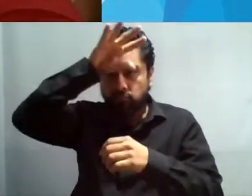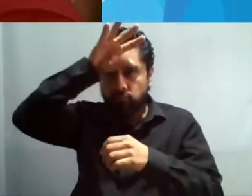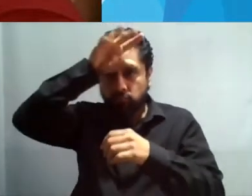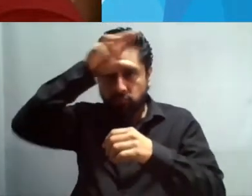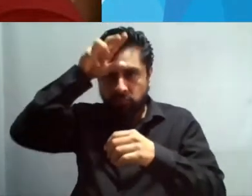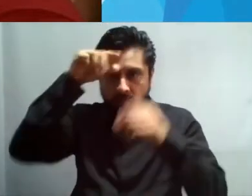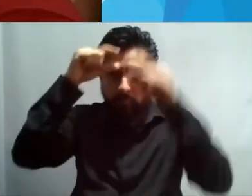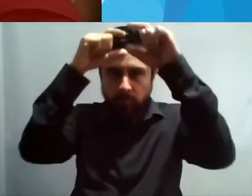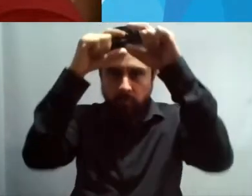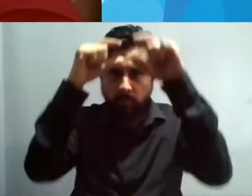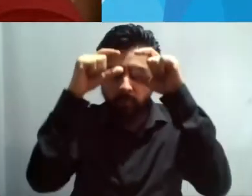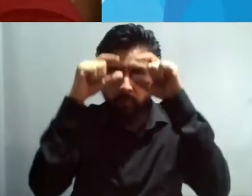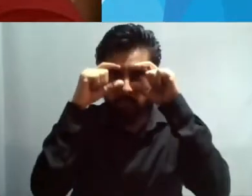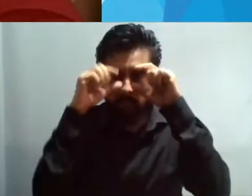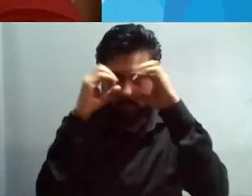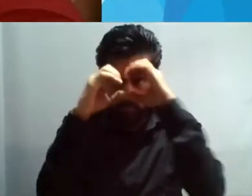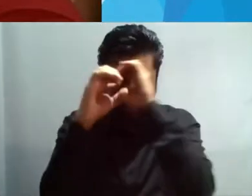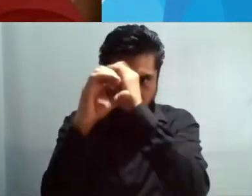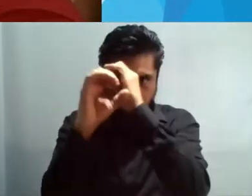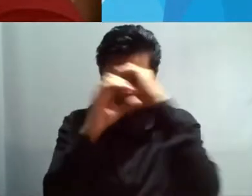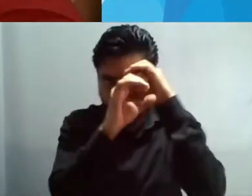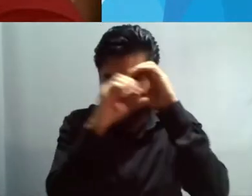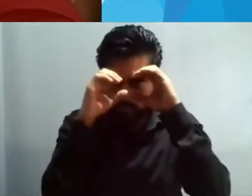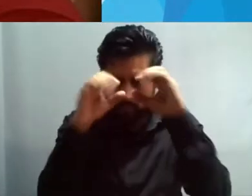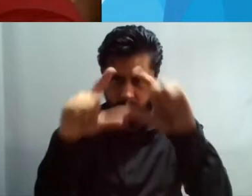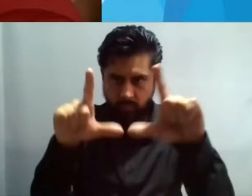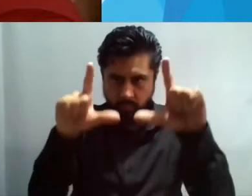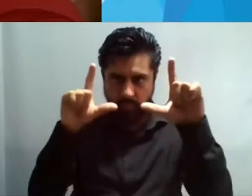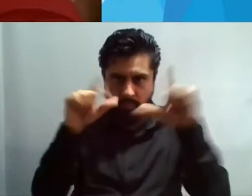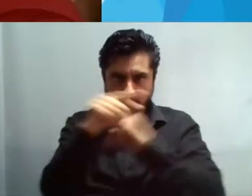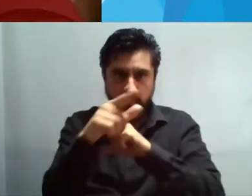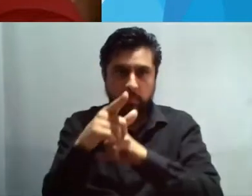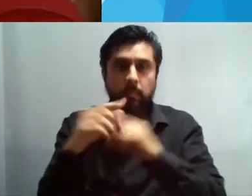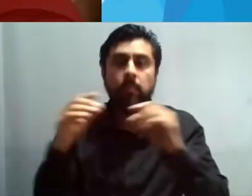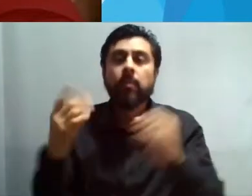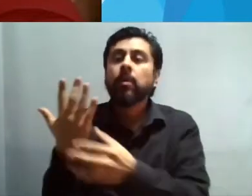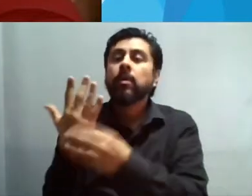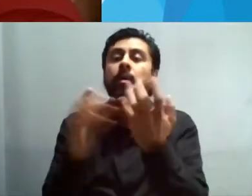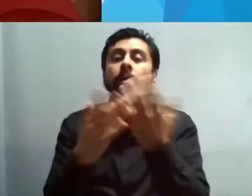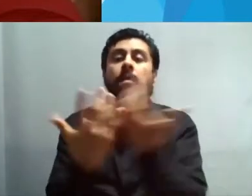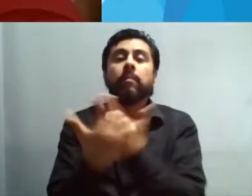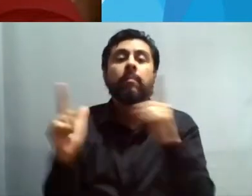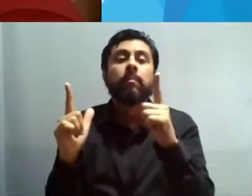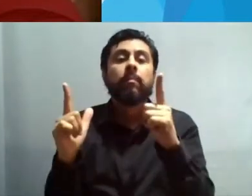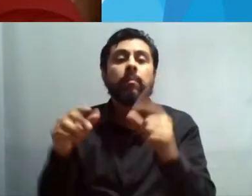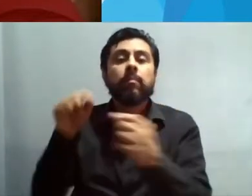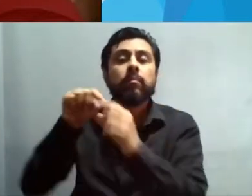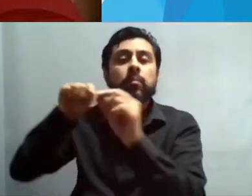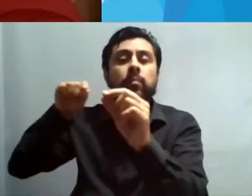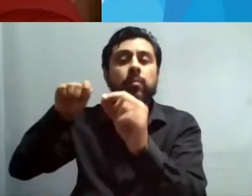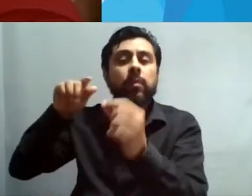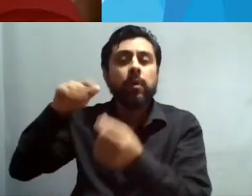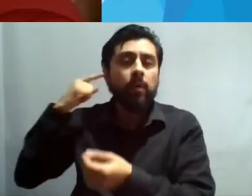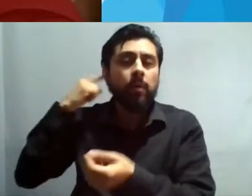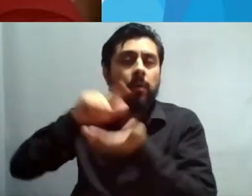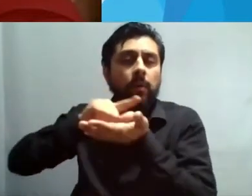tanto mis dos manos libres, mis lentes y además vienen montadas unas lupas para poder hacer la limpieza. Y claro está